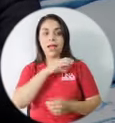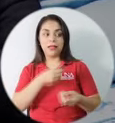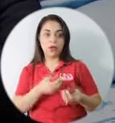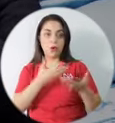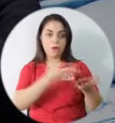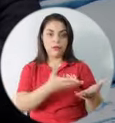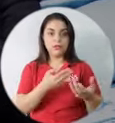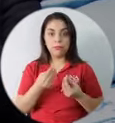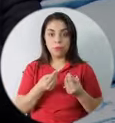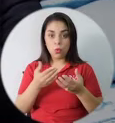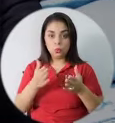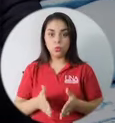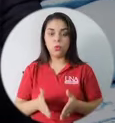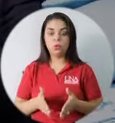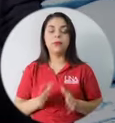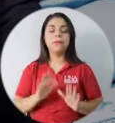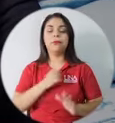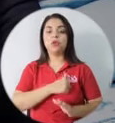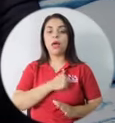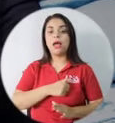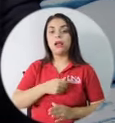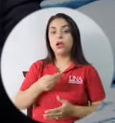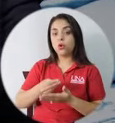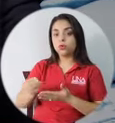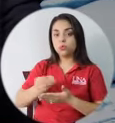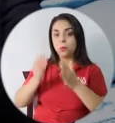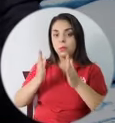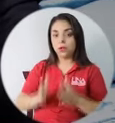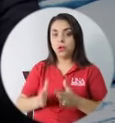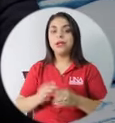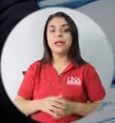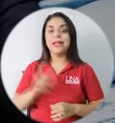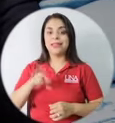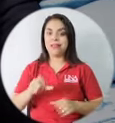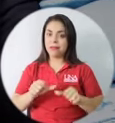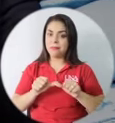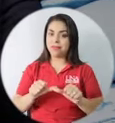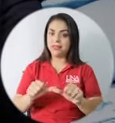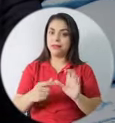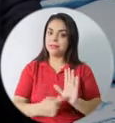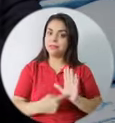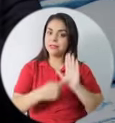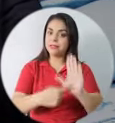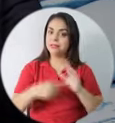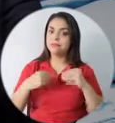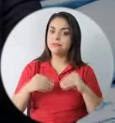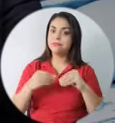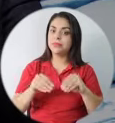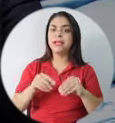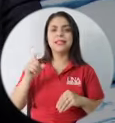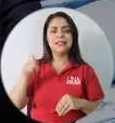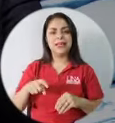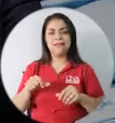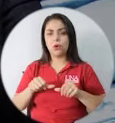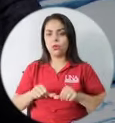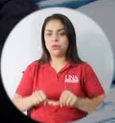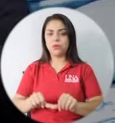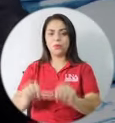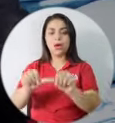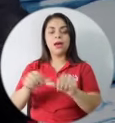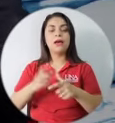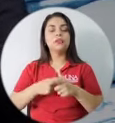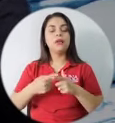el productor, tiene que mantener al consumidor, tiene que mantener la presencia en el mercado, tiene que mantener continuidad. Entonces, desde